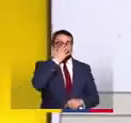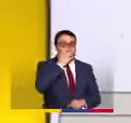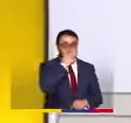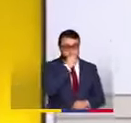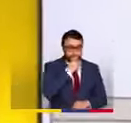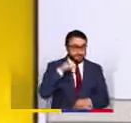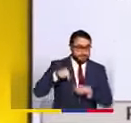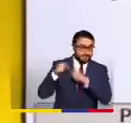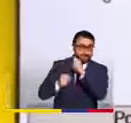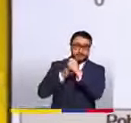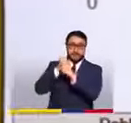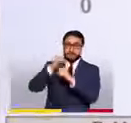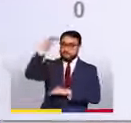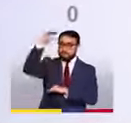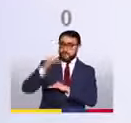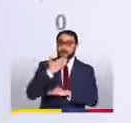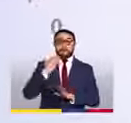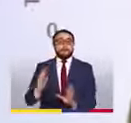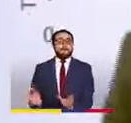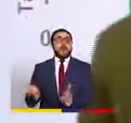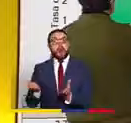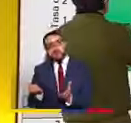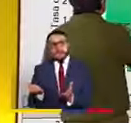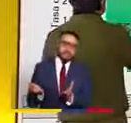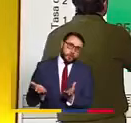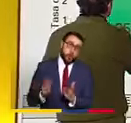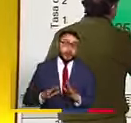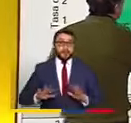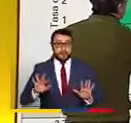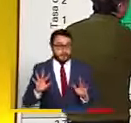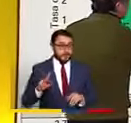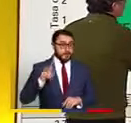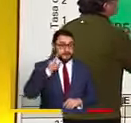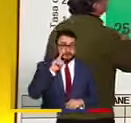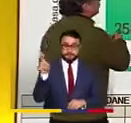este año o no? A la semana